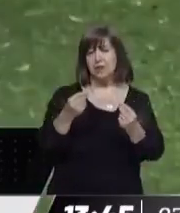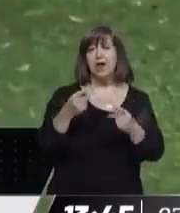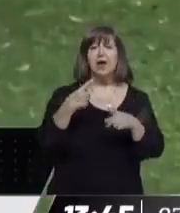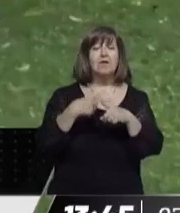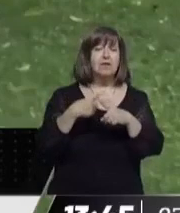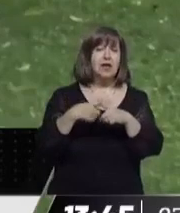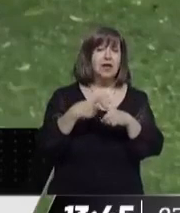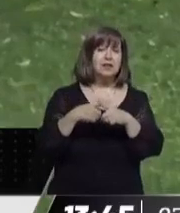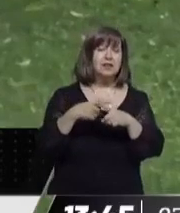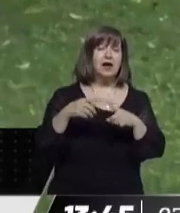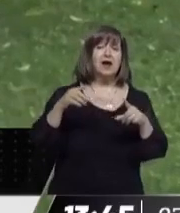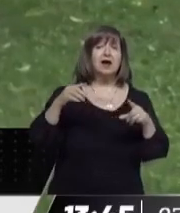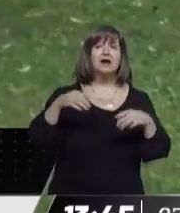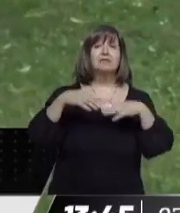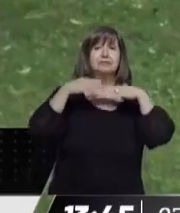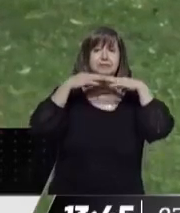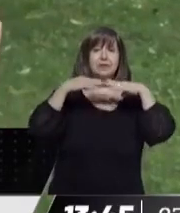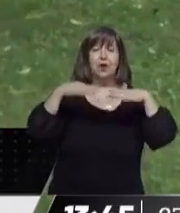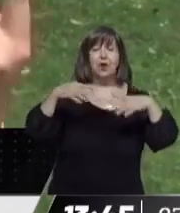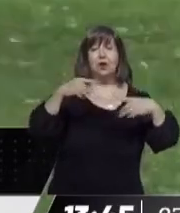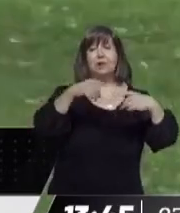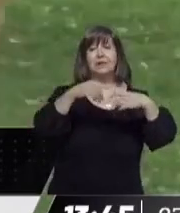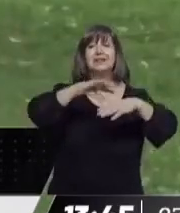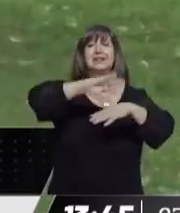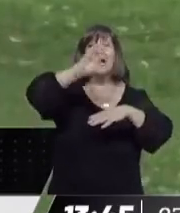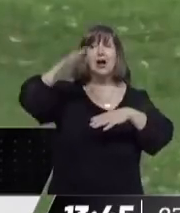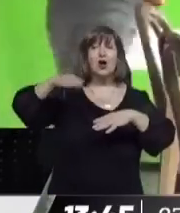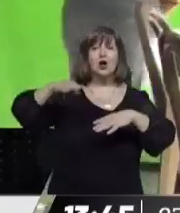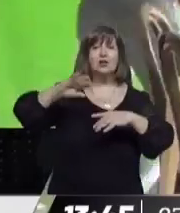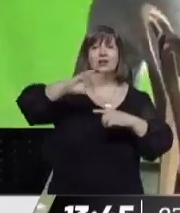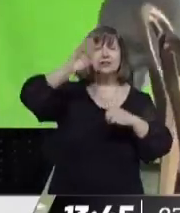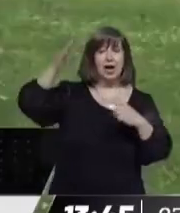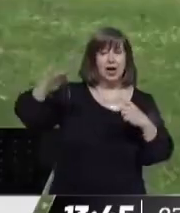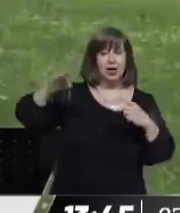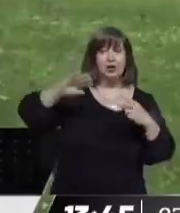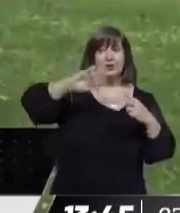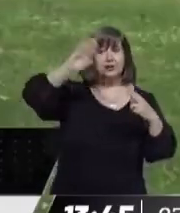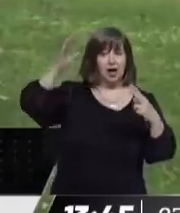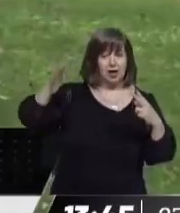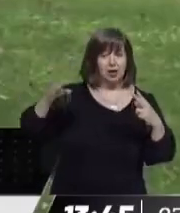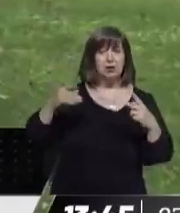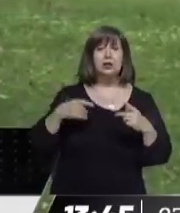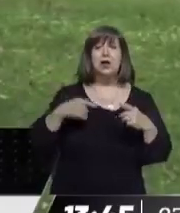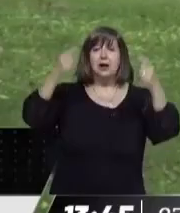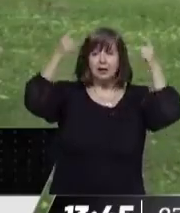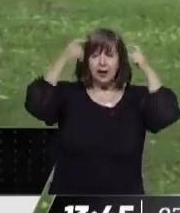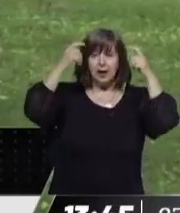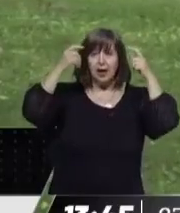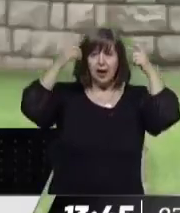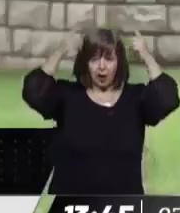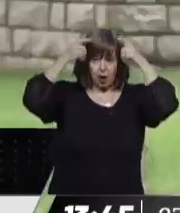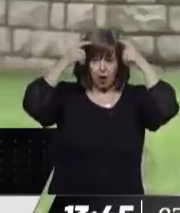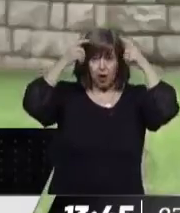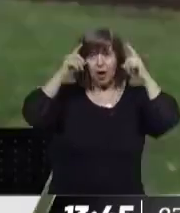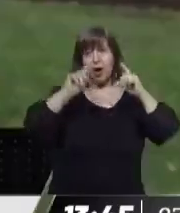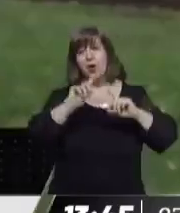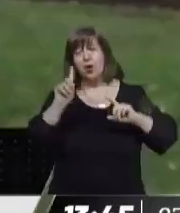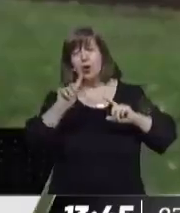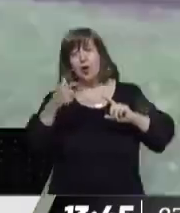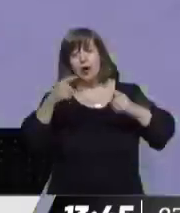fiesta preferís verla en el teatro o en el cerro? Cerro. En el cerro. Teatro. ¿Reina con o sin corona? Con.